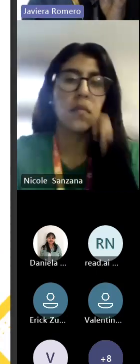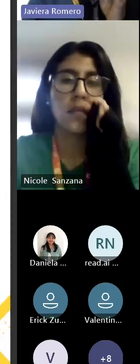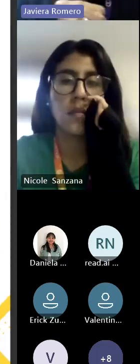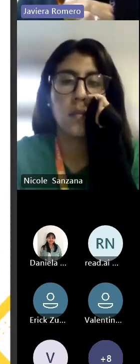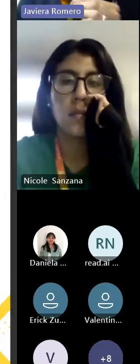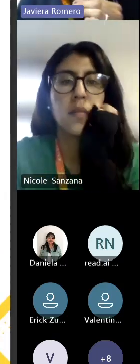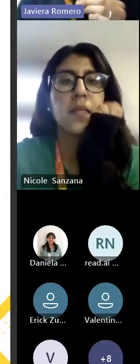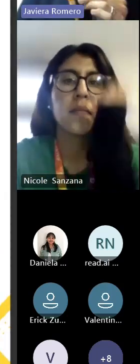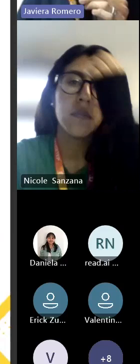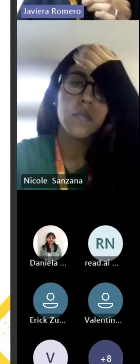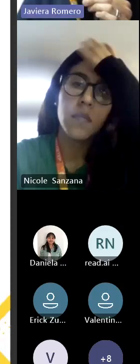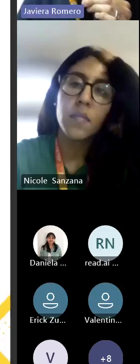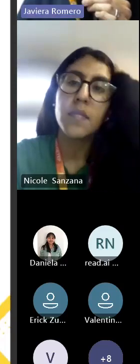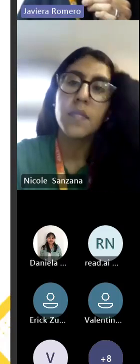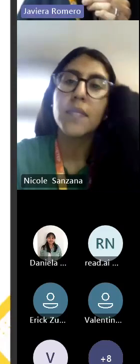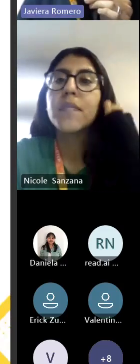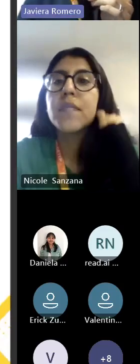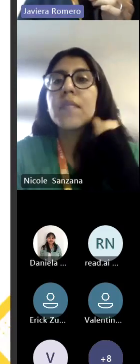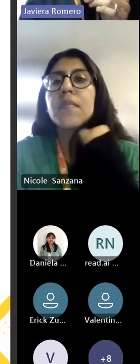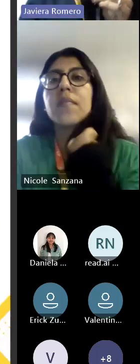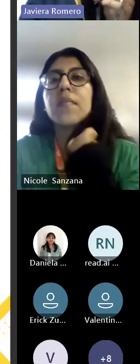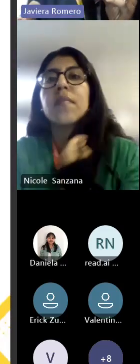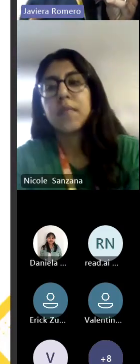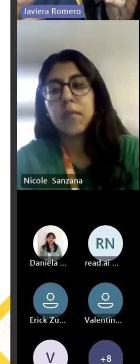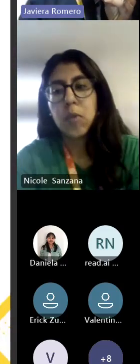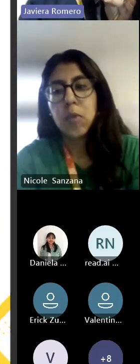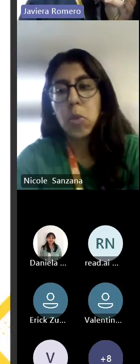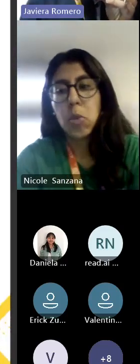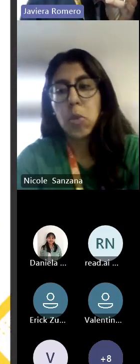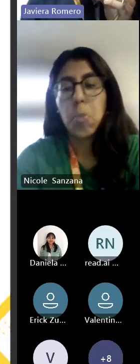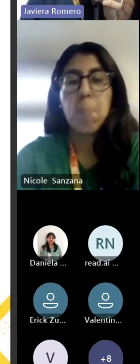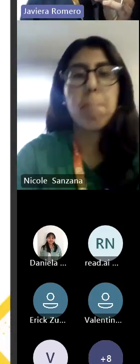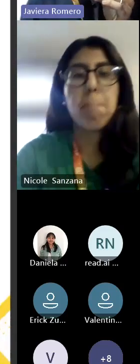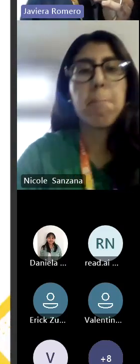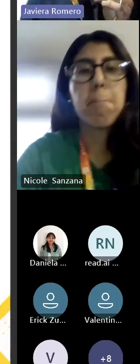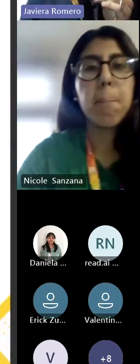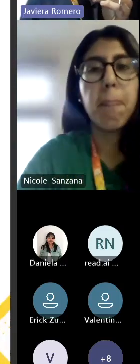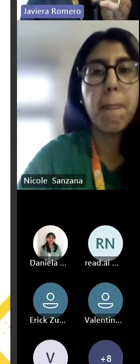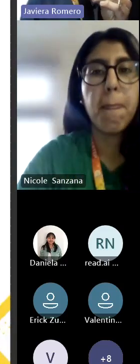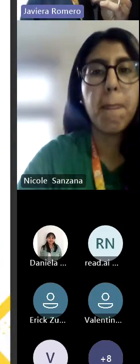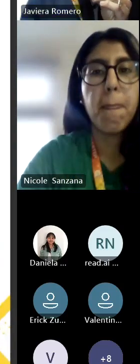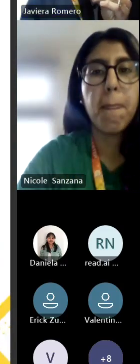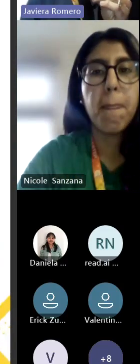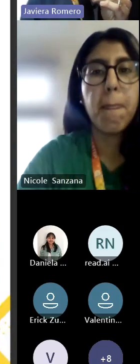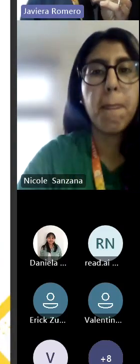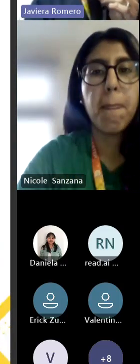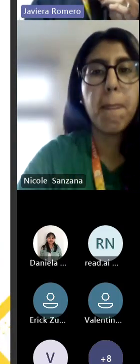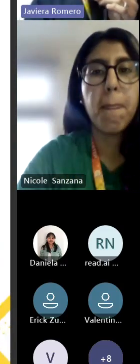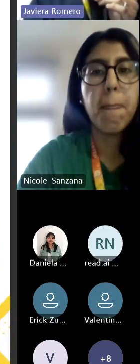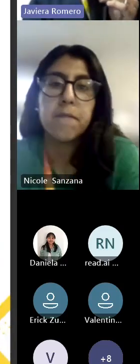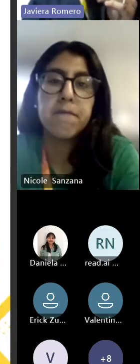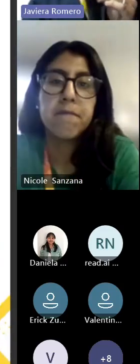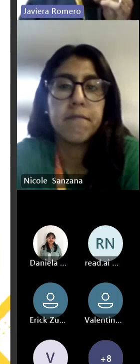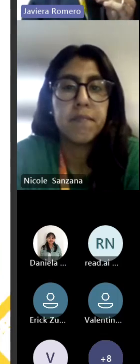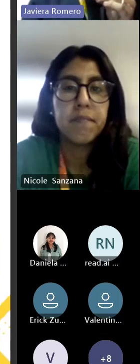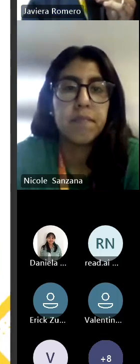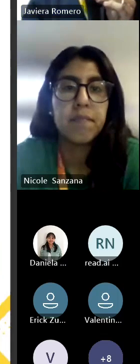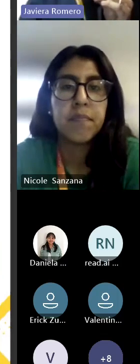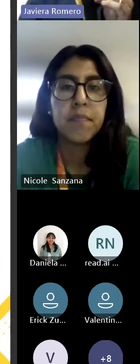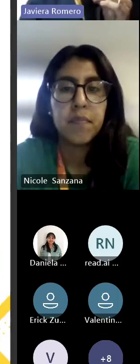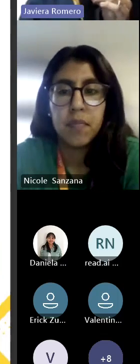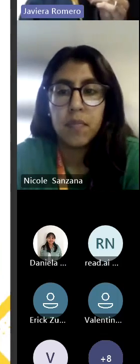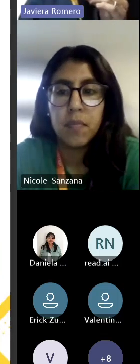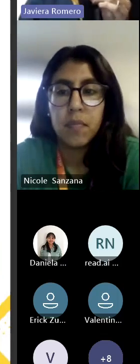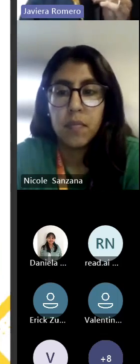seguro, ¿ya? Entonces, bueno, uno ve la cifra y uno dice, bueno, que no vamos tan mal,